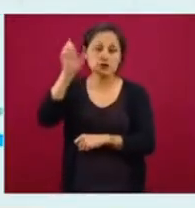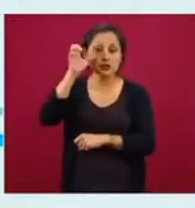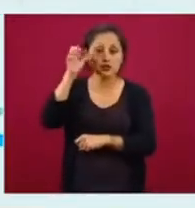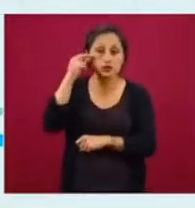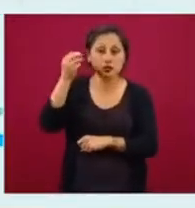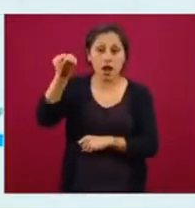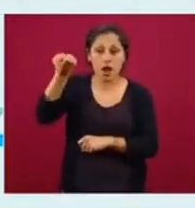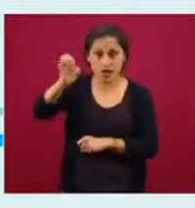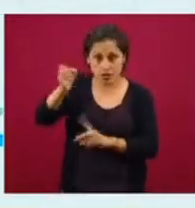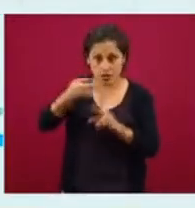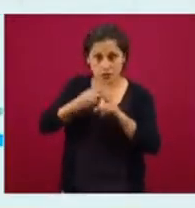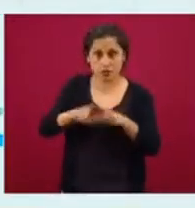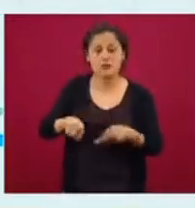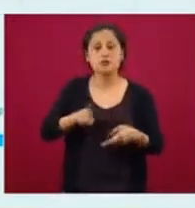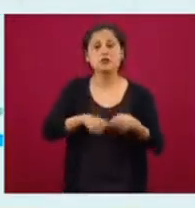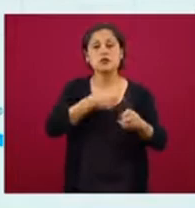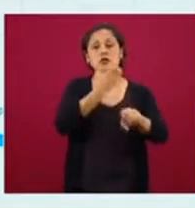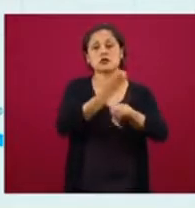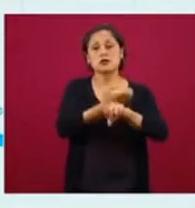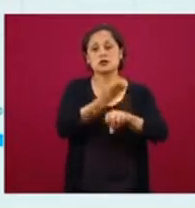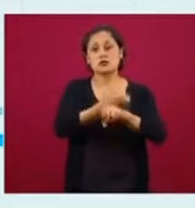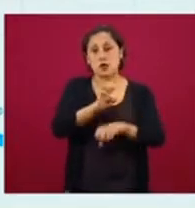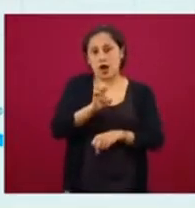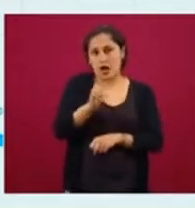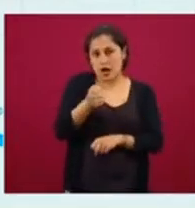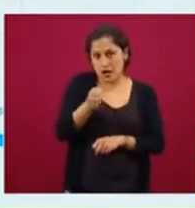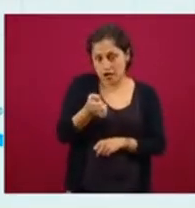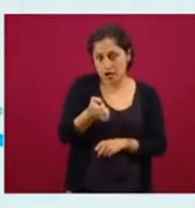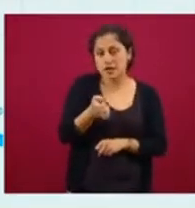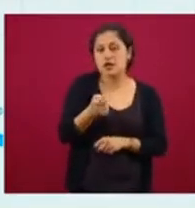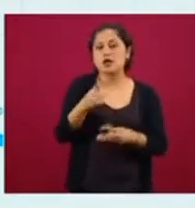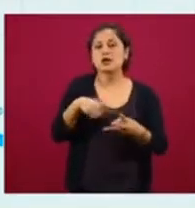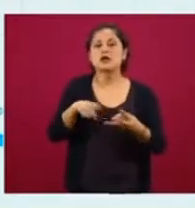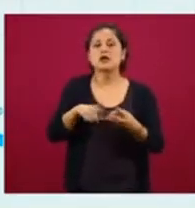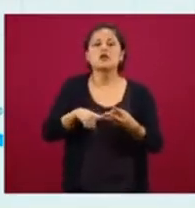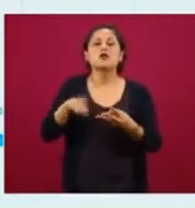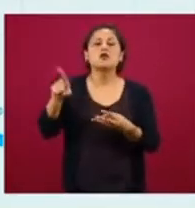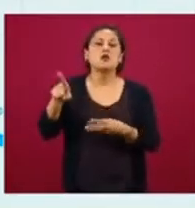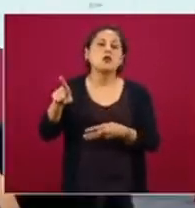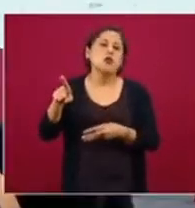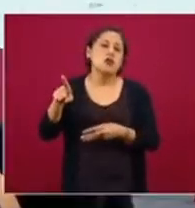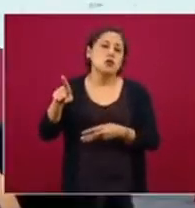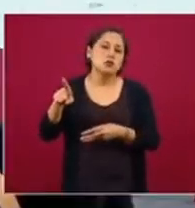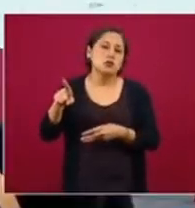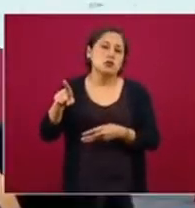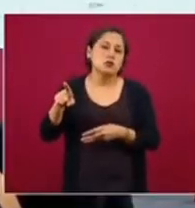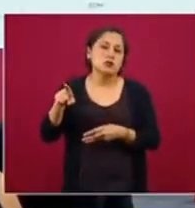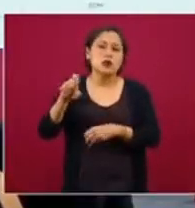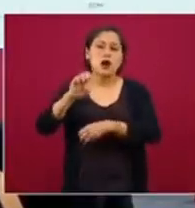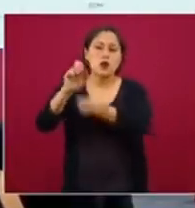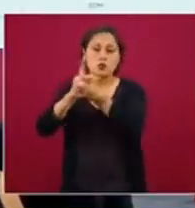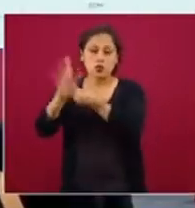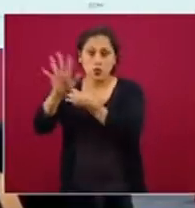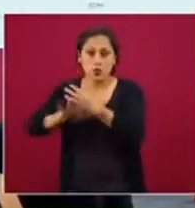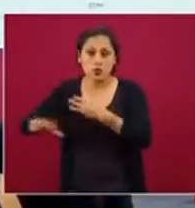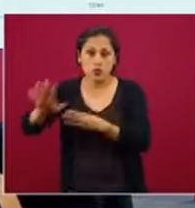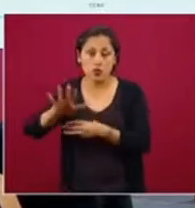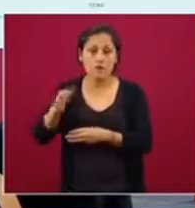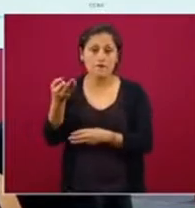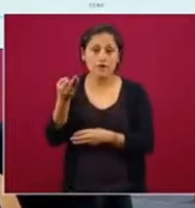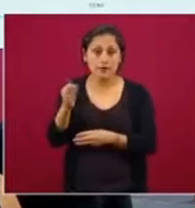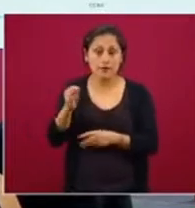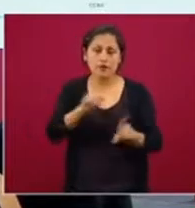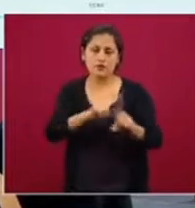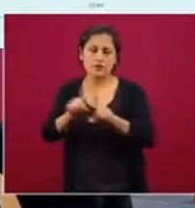Unidos en enero, a finales, en Europa Occidental a mitad de febrero, en México el 28 de febrero. Pero cuando todos tenían